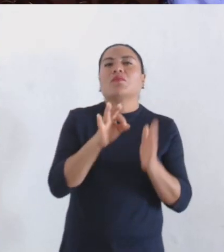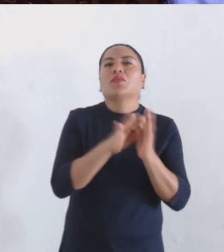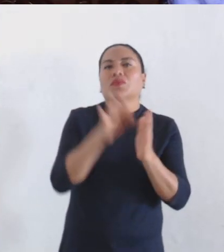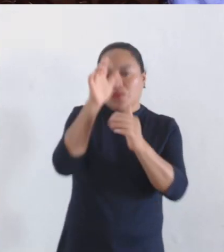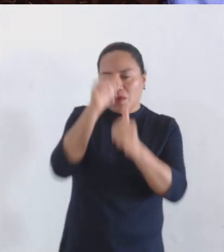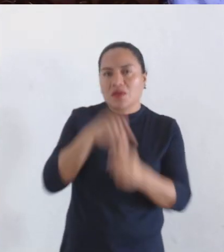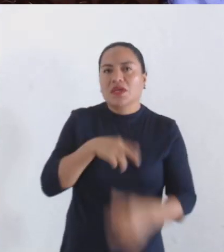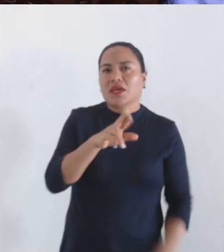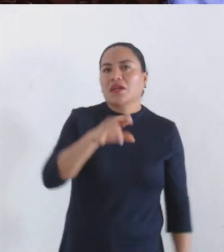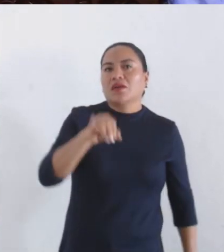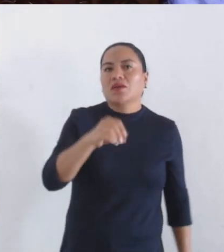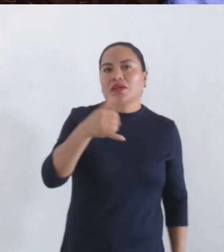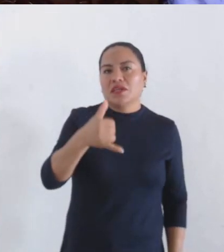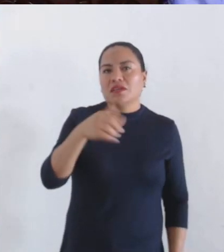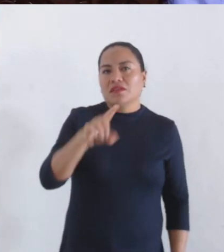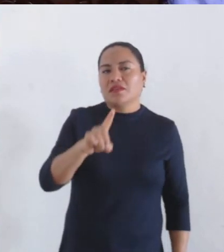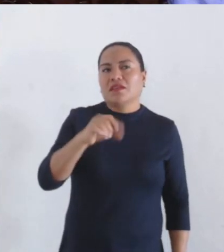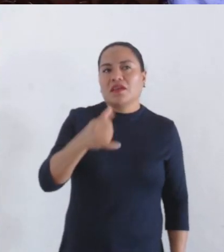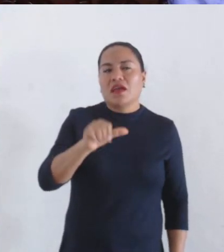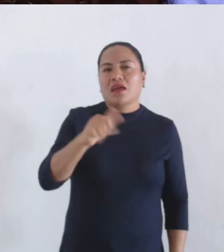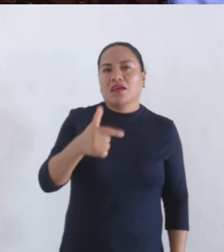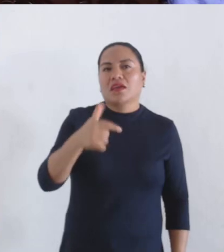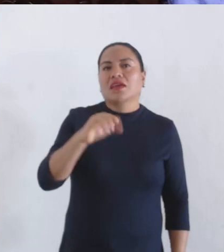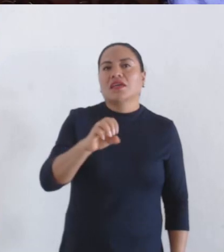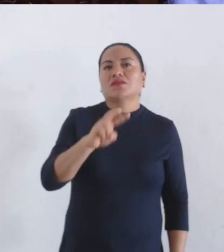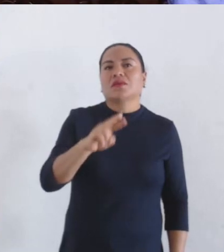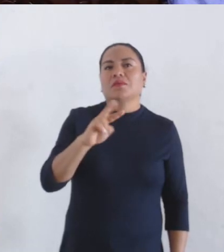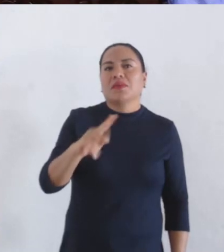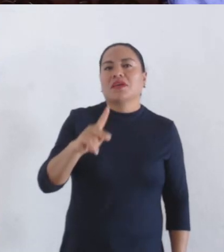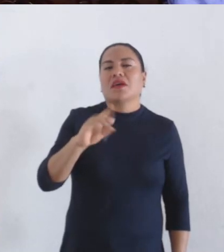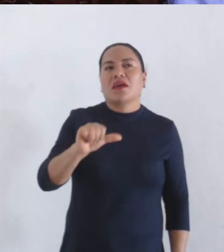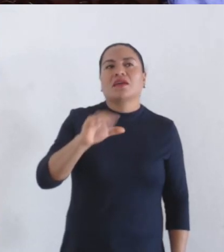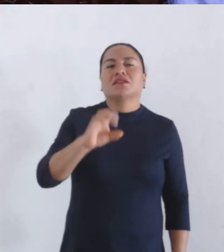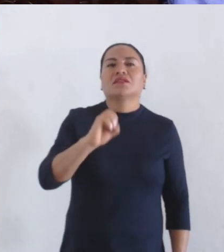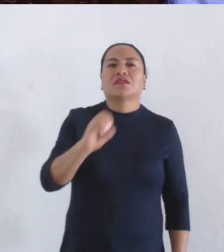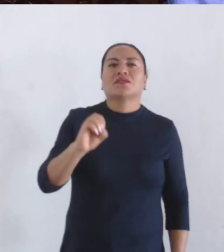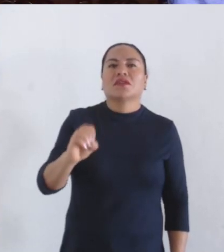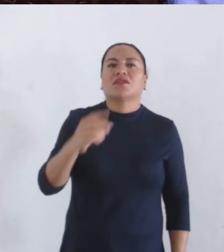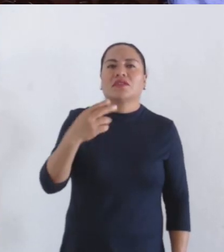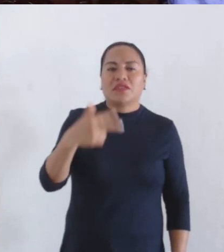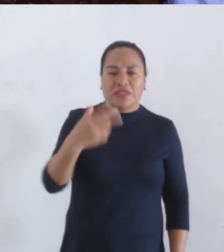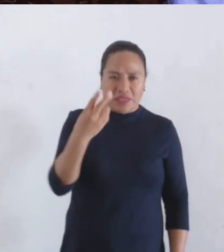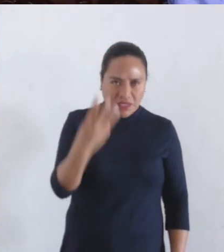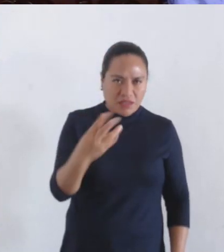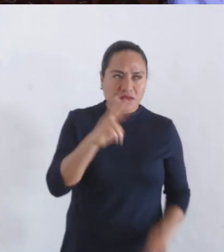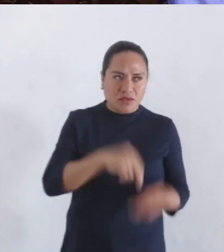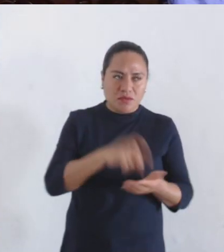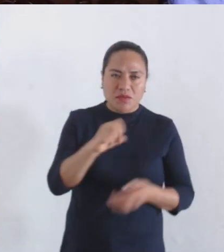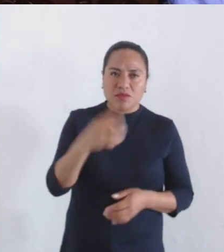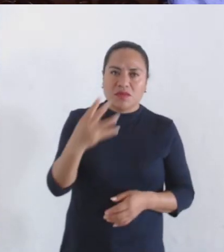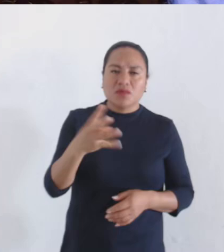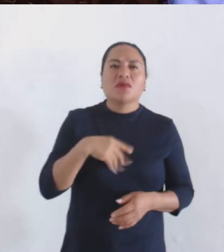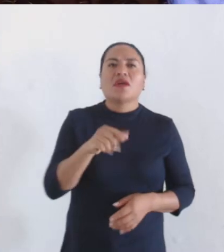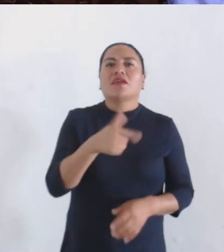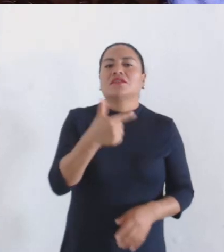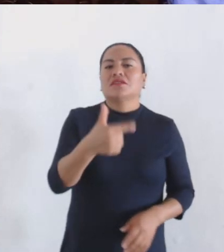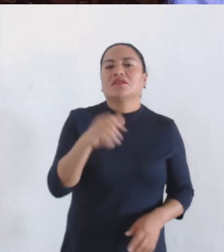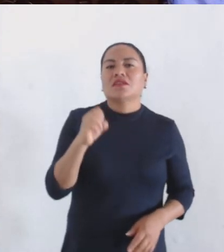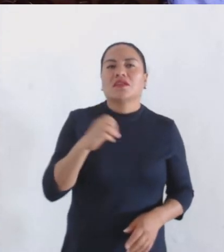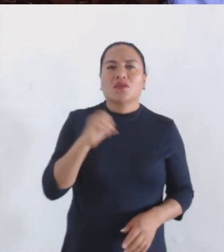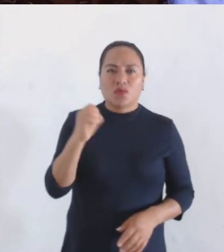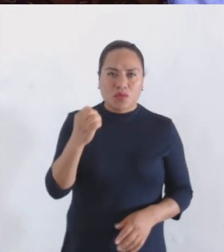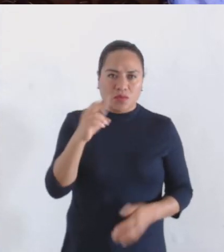RJIDIAGSVPA003-2024, de fecha 7 de octubre de